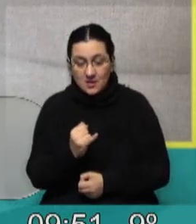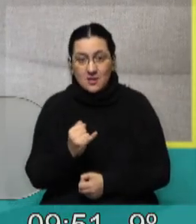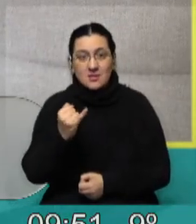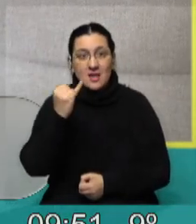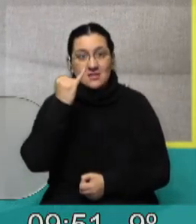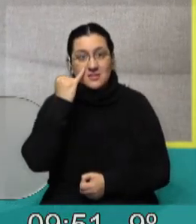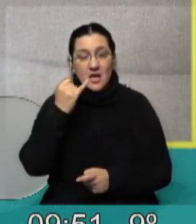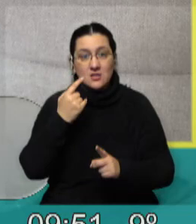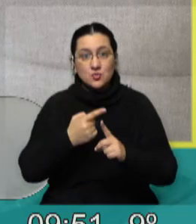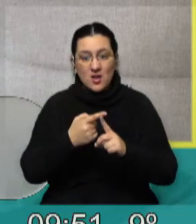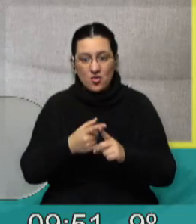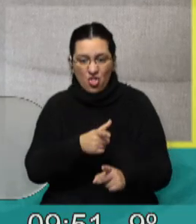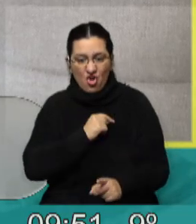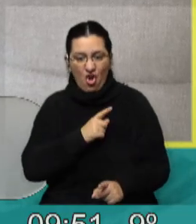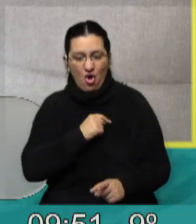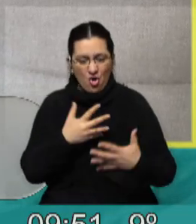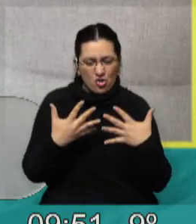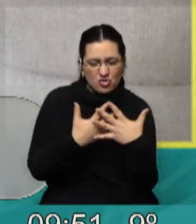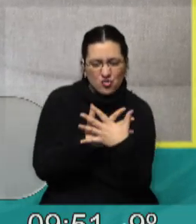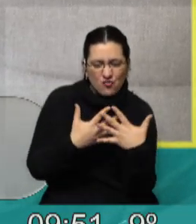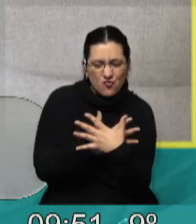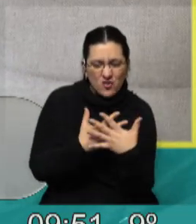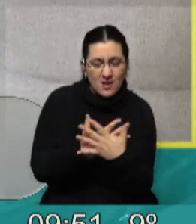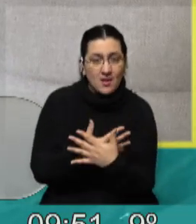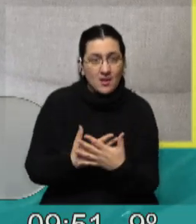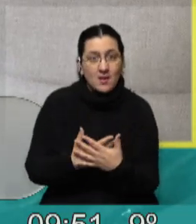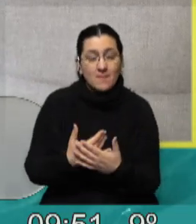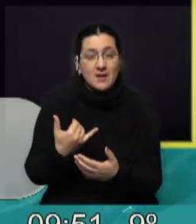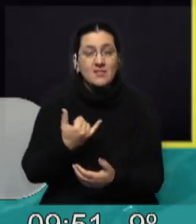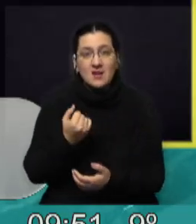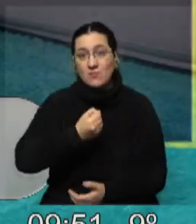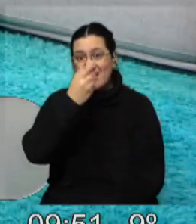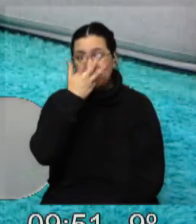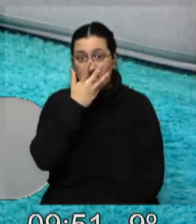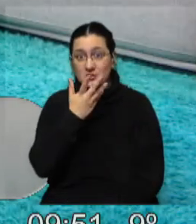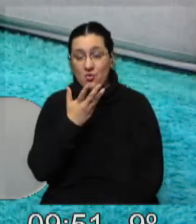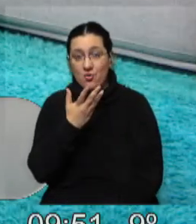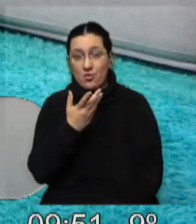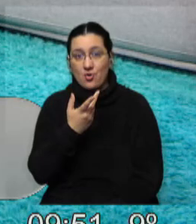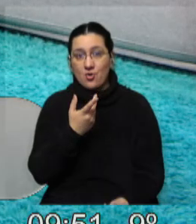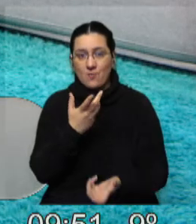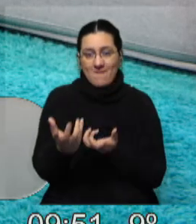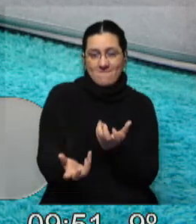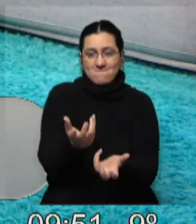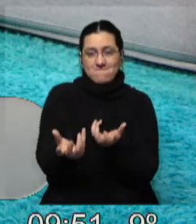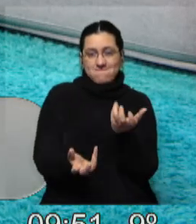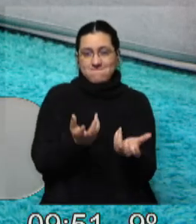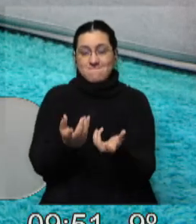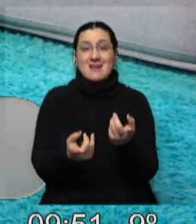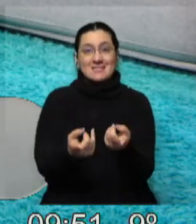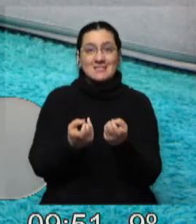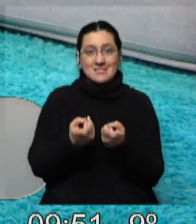de ejercer dolor o sufrir dolor para tener una excitación. No tienen excitación. Si no, claro, ahí está. Esa es la